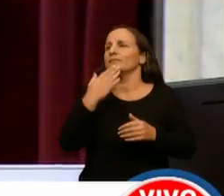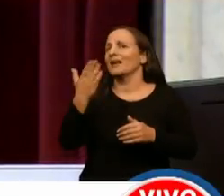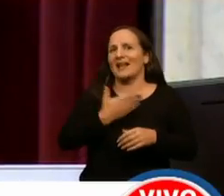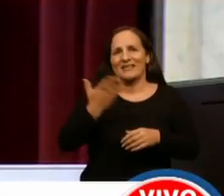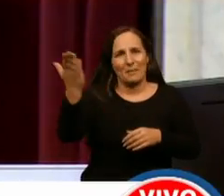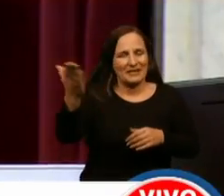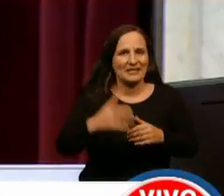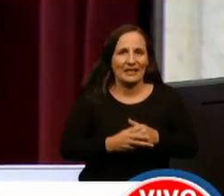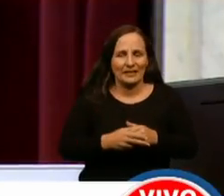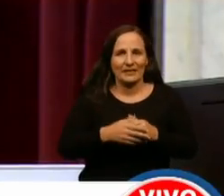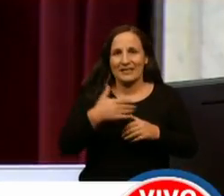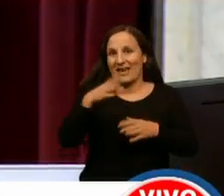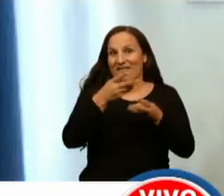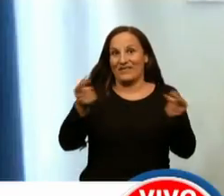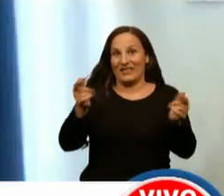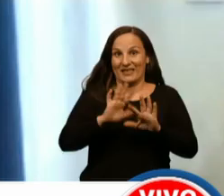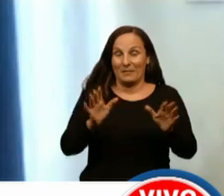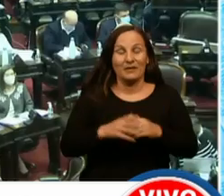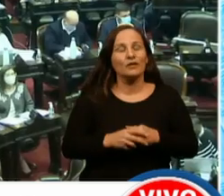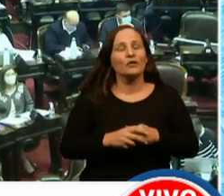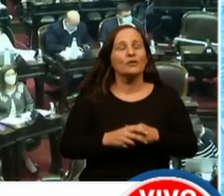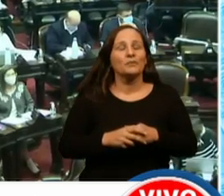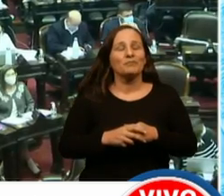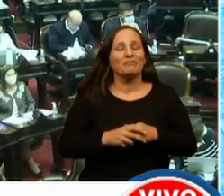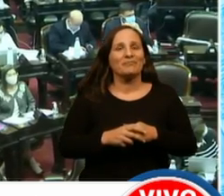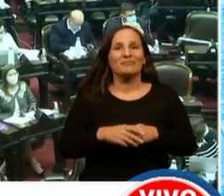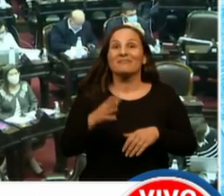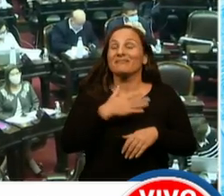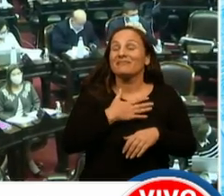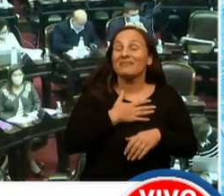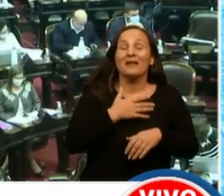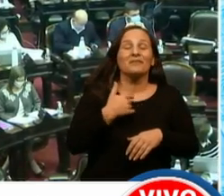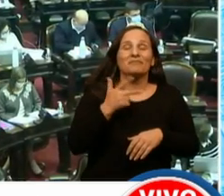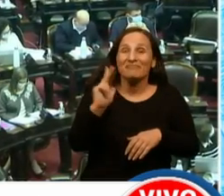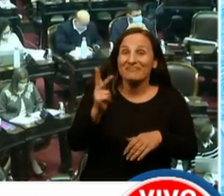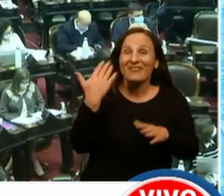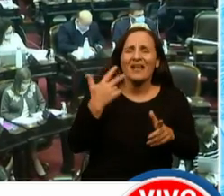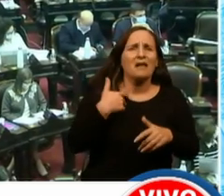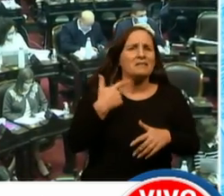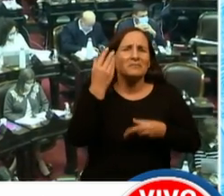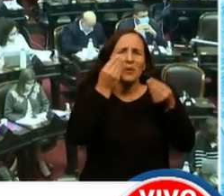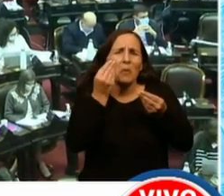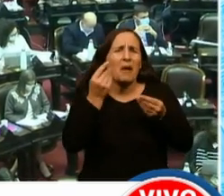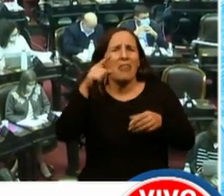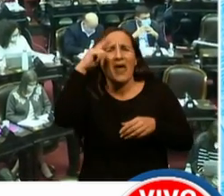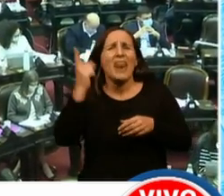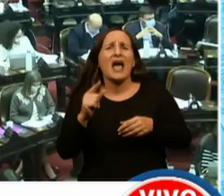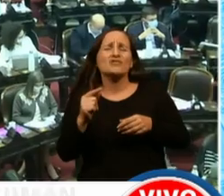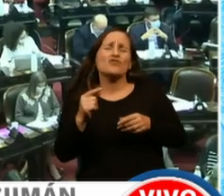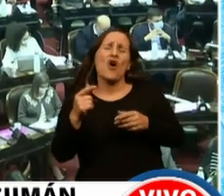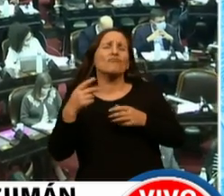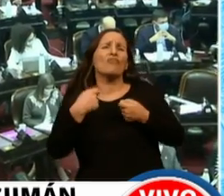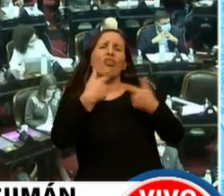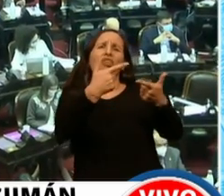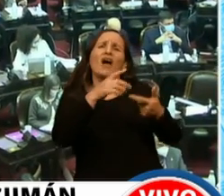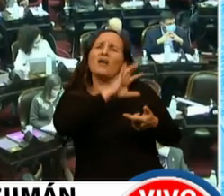presidente ya estoy va a terminar le decía que me parece preocupante que la nación entrega a las provincias esta